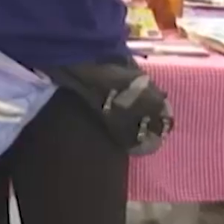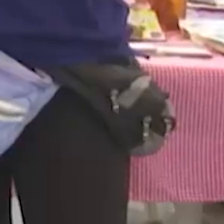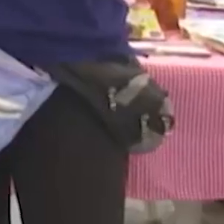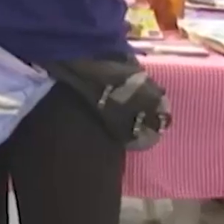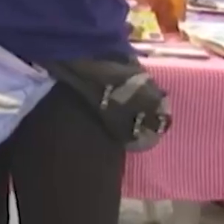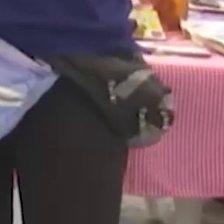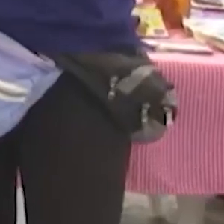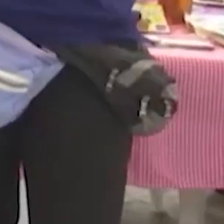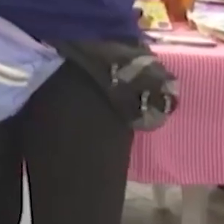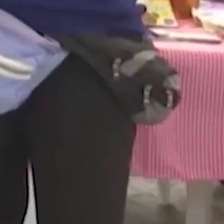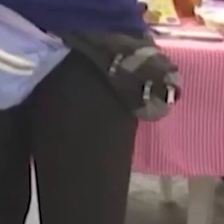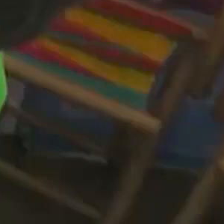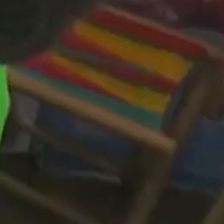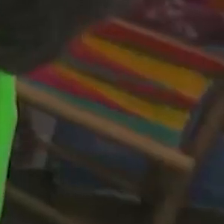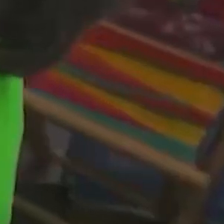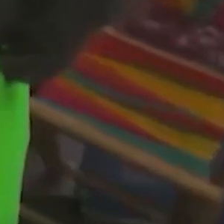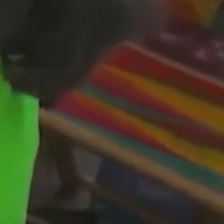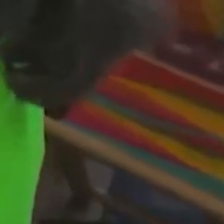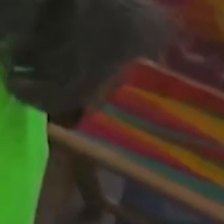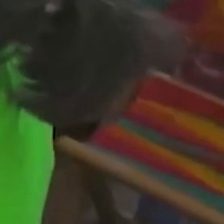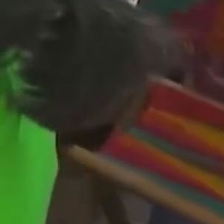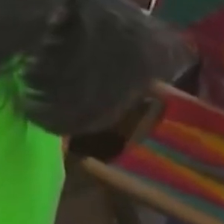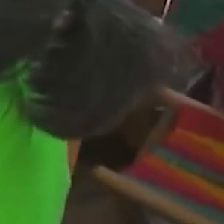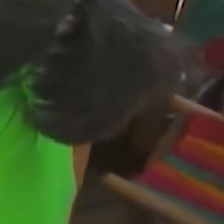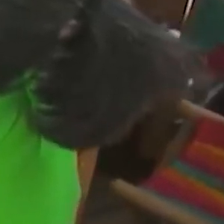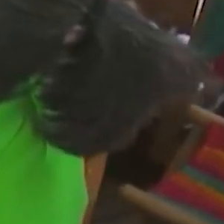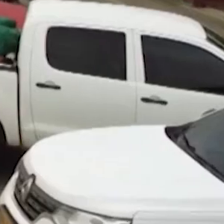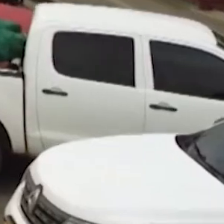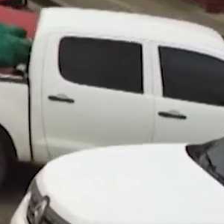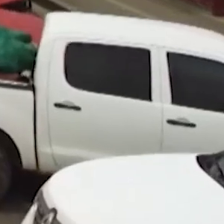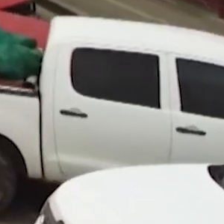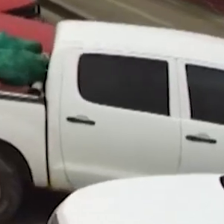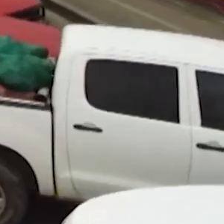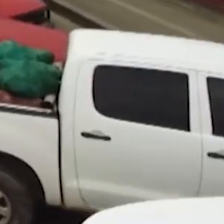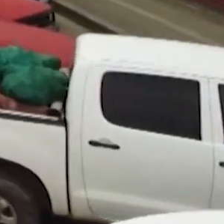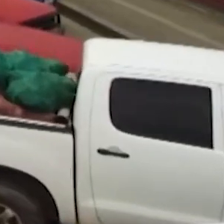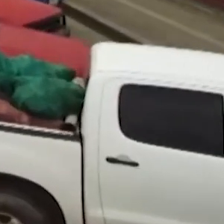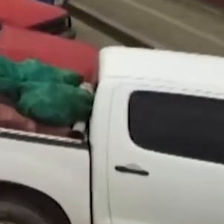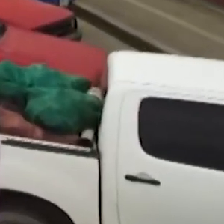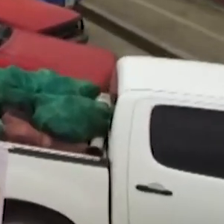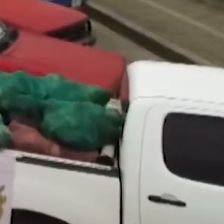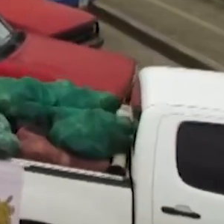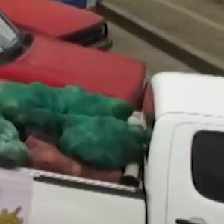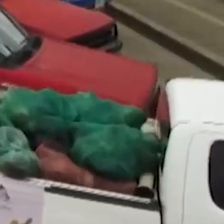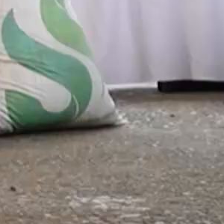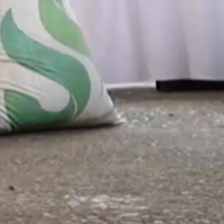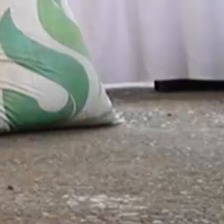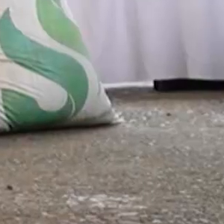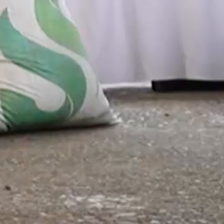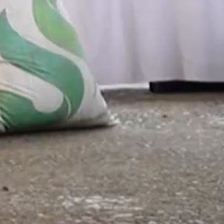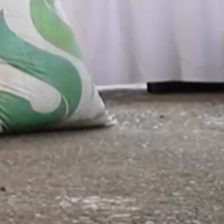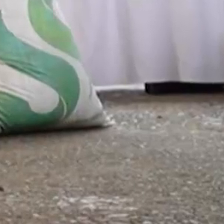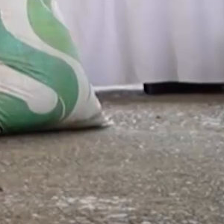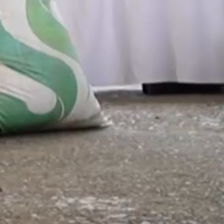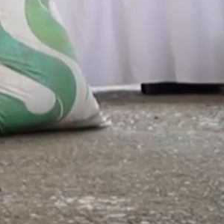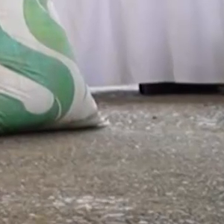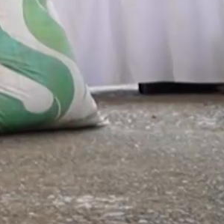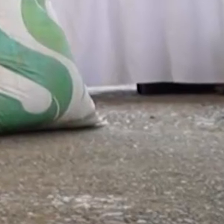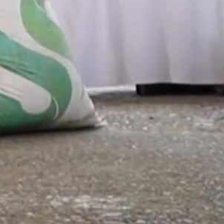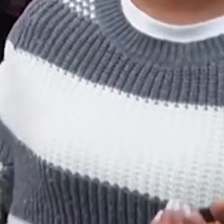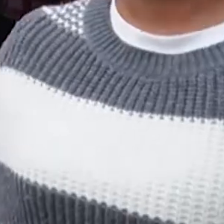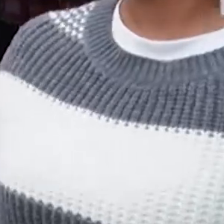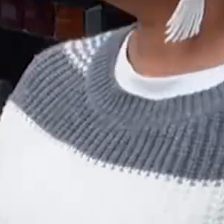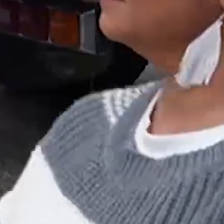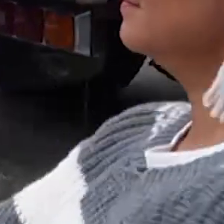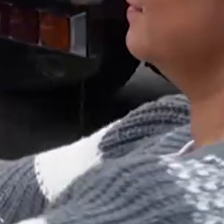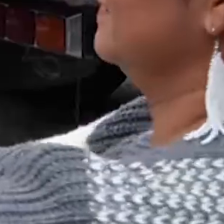afectada. Se dejarían de fortalecer 120 negocios verdes. Se dejarían de beneficiar 4.489 familias